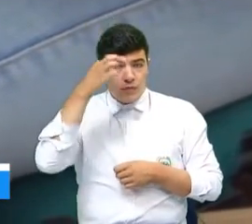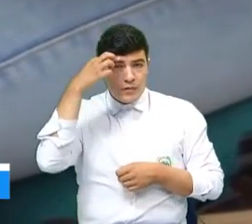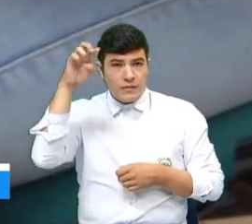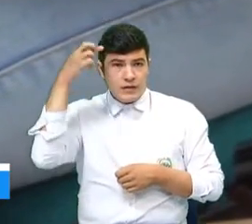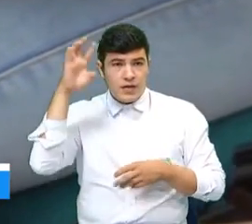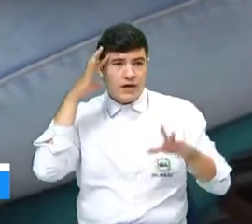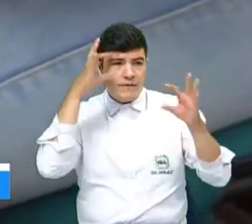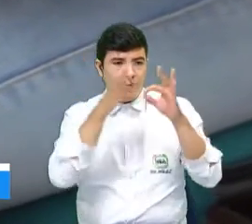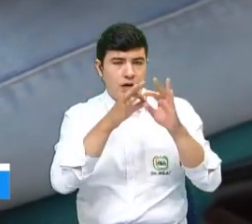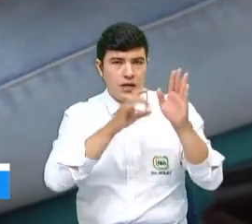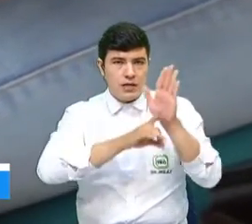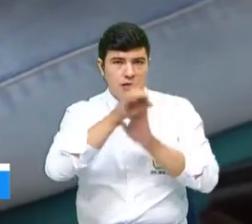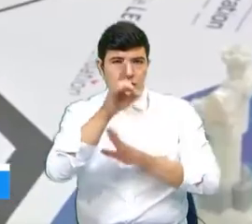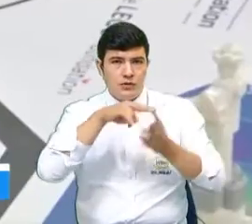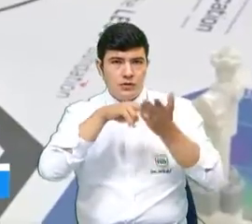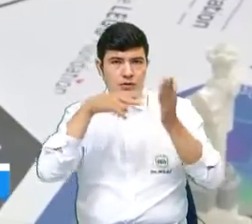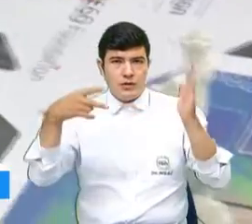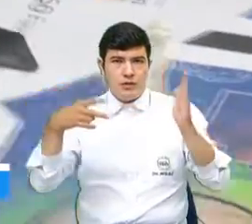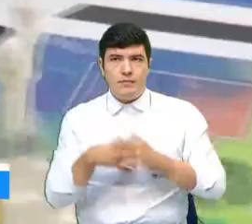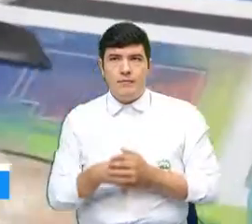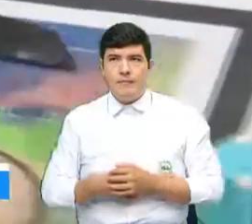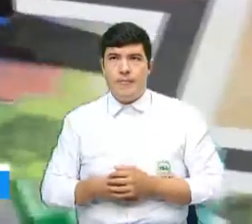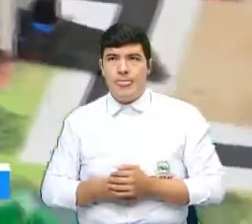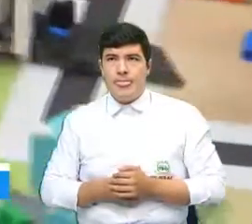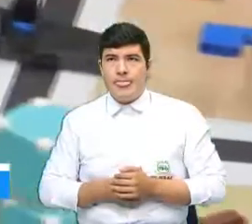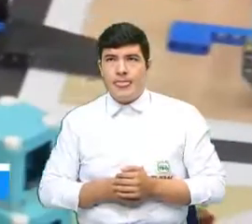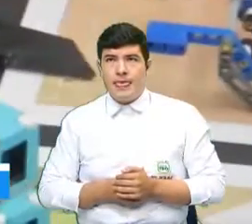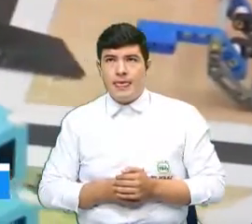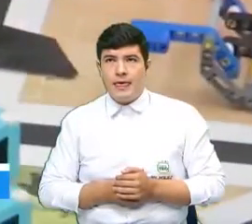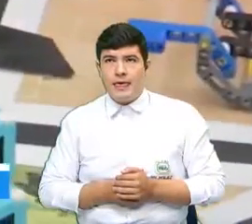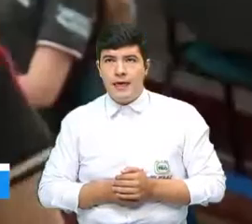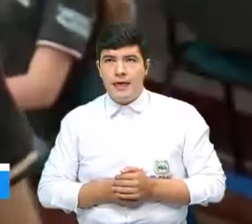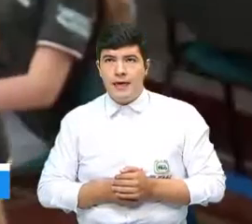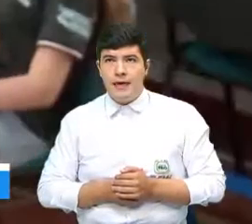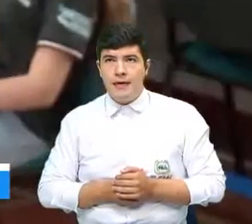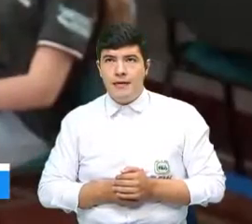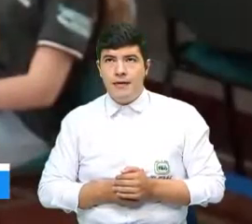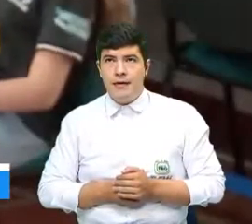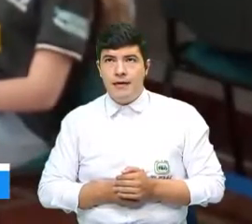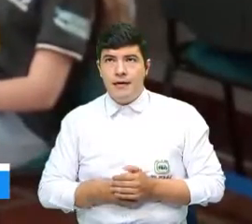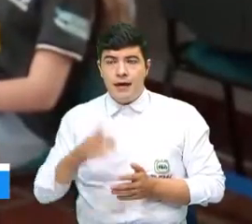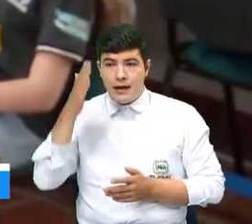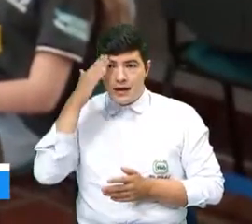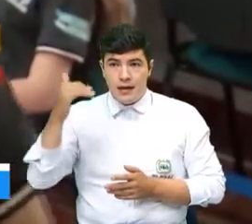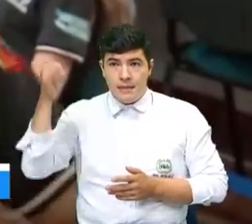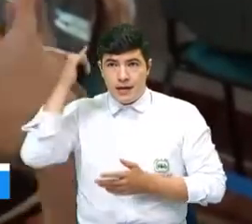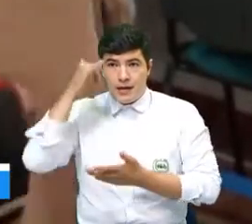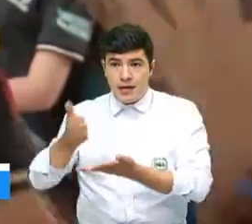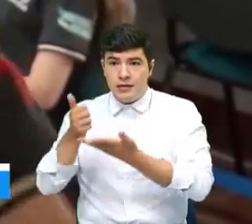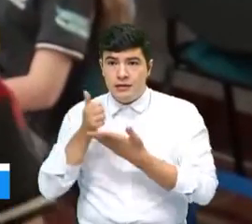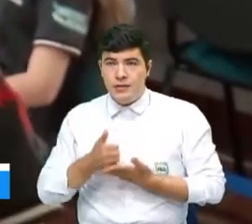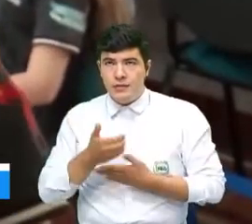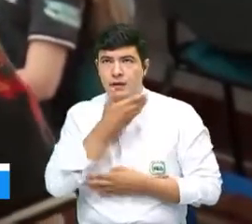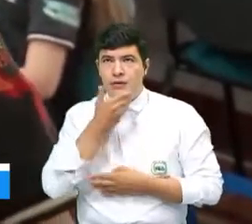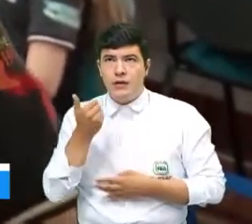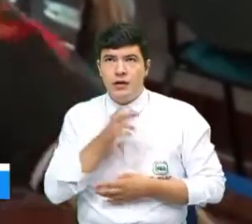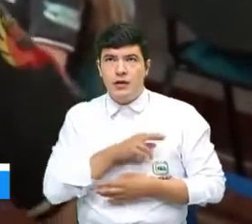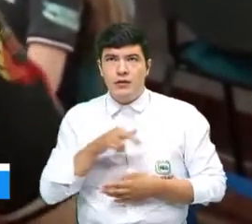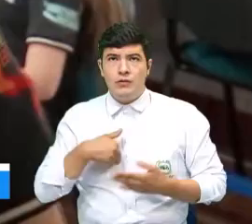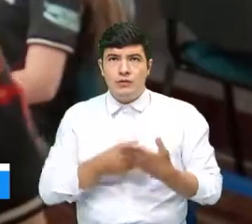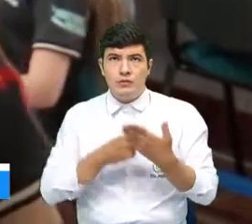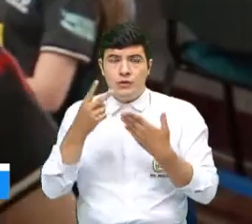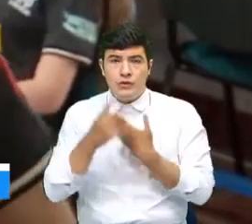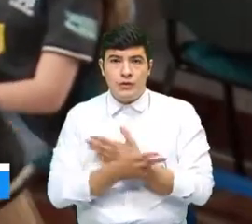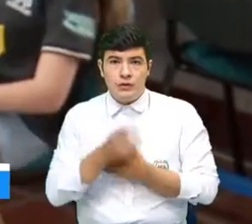encaminado al desarrollo tecnológico y académicamente nos ayudó a mejorar y en cuanto a proyectos y a lo que nosotros queremos a